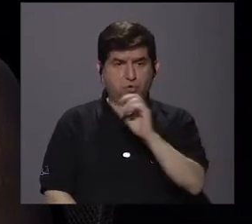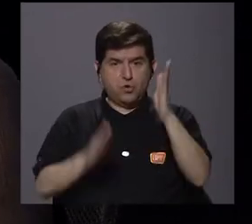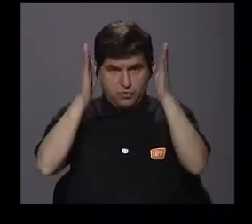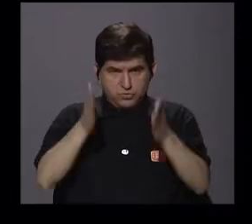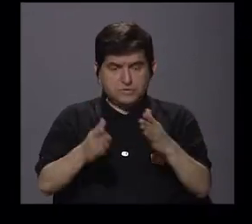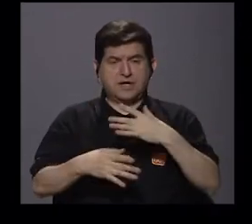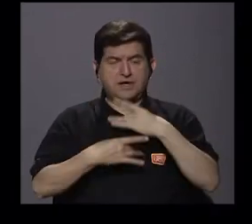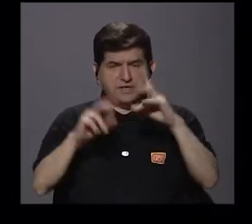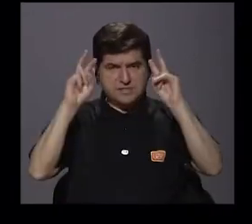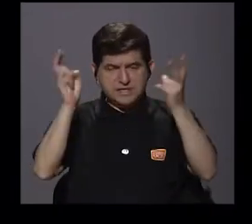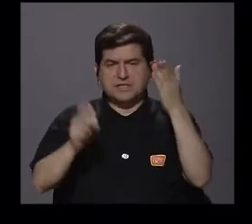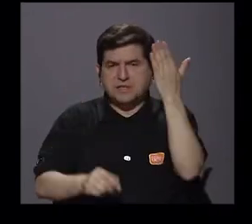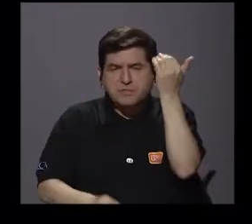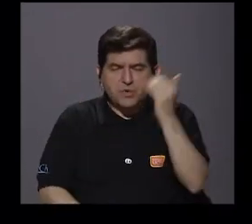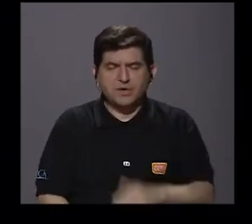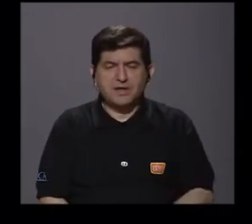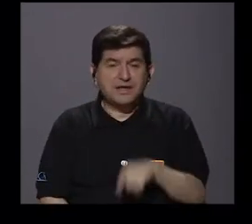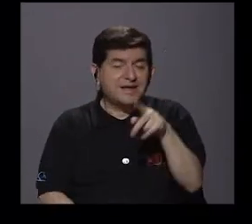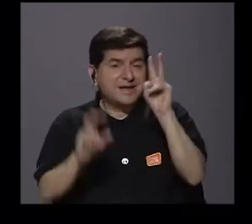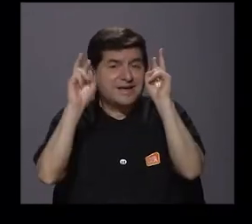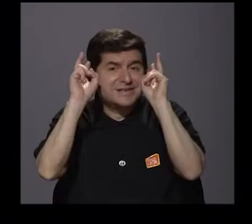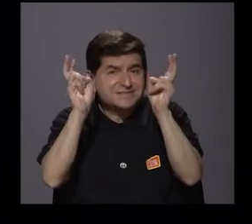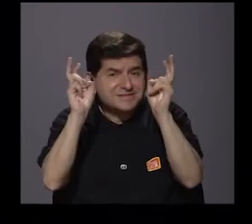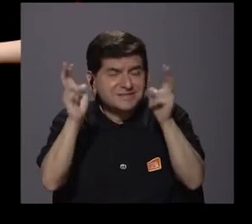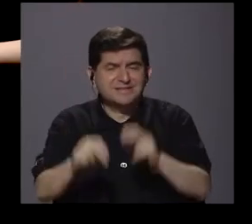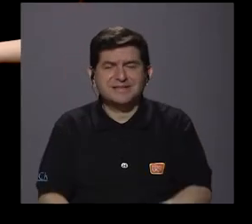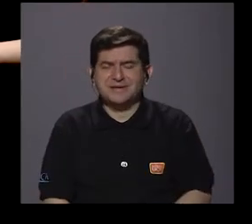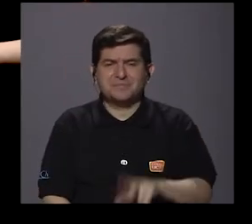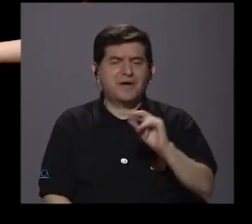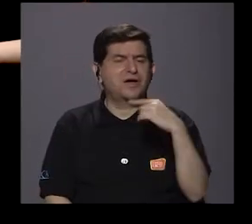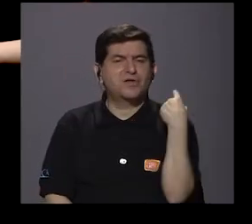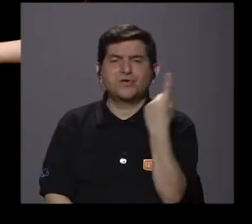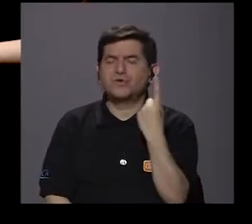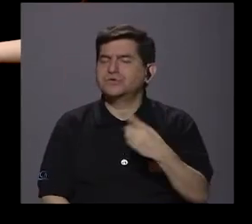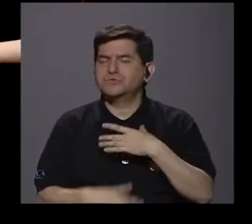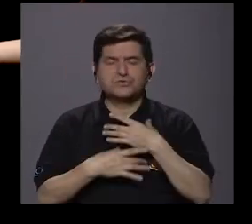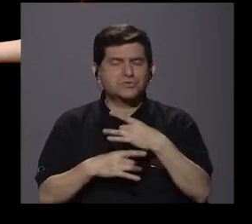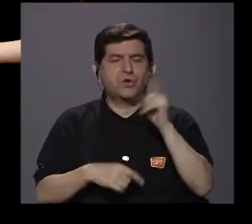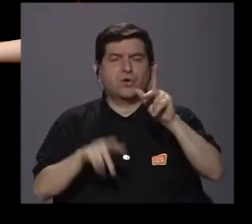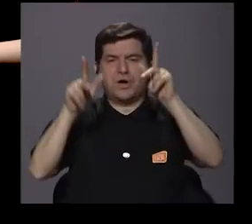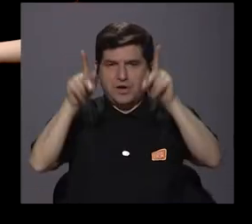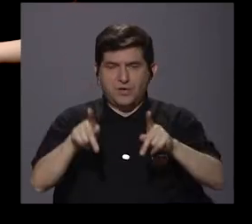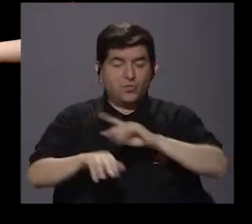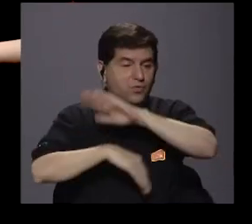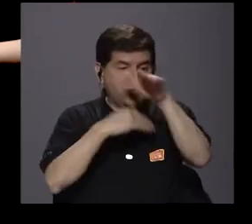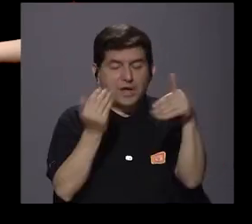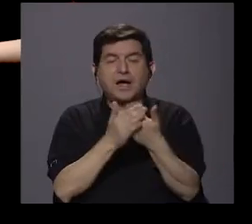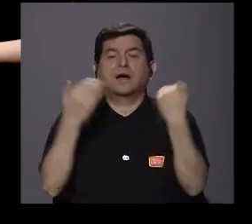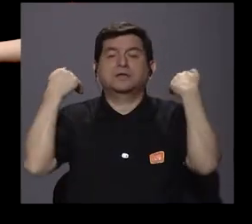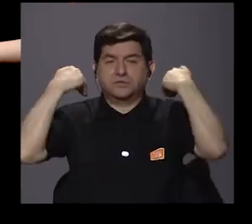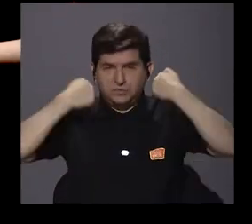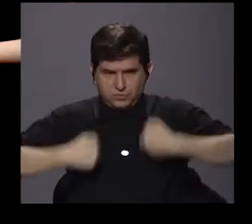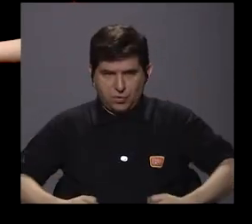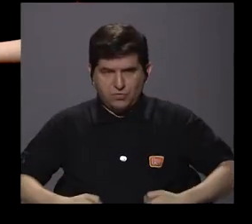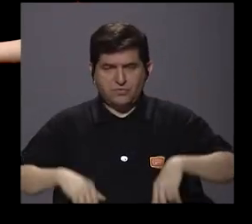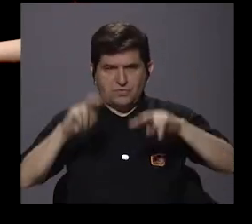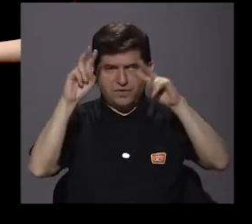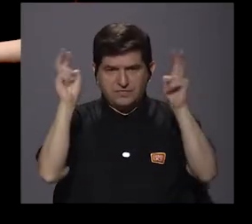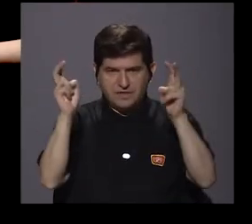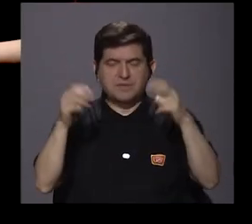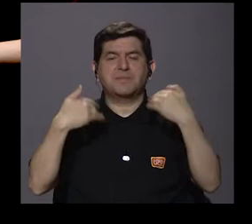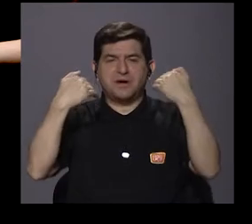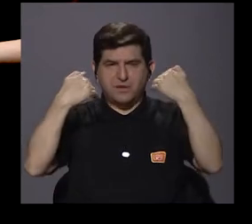tema. Porque es un tema que no debería solo interesarle a una persona, sino a toda la humanidad. Es un tema